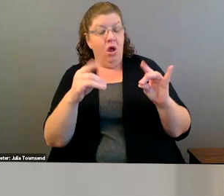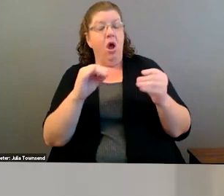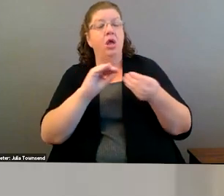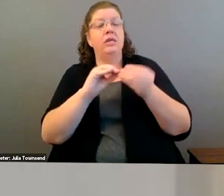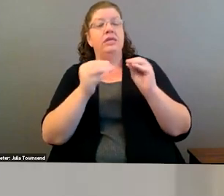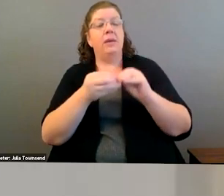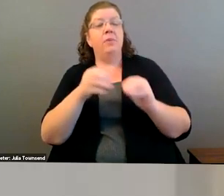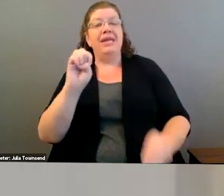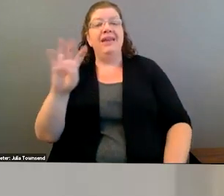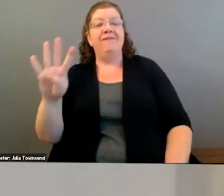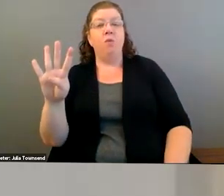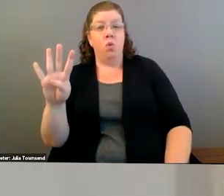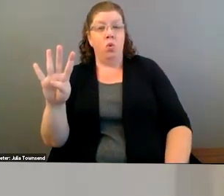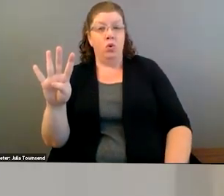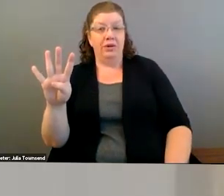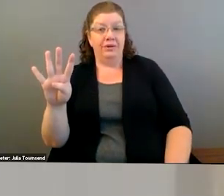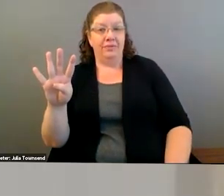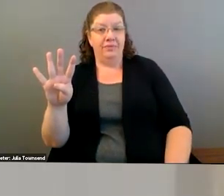de 4